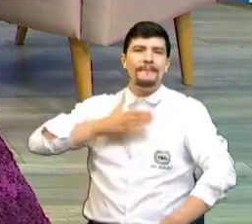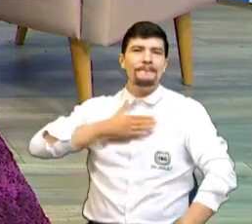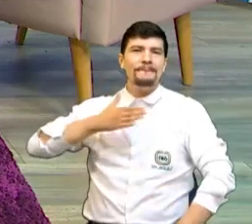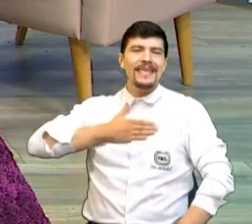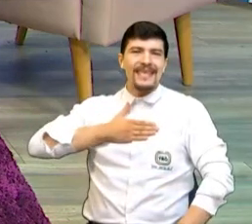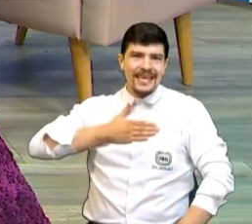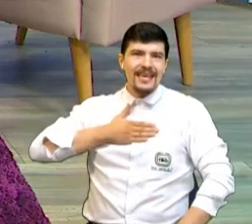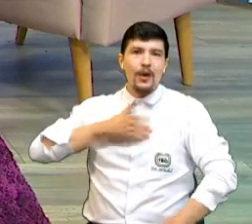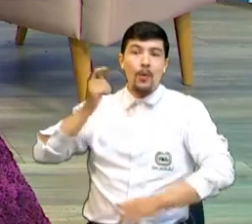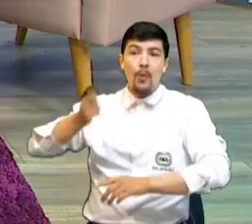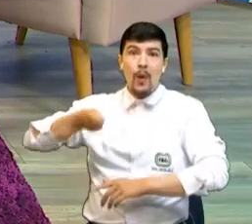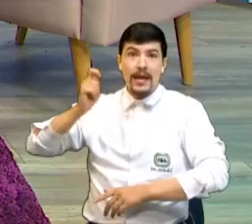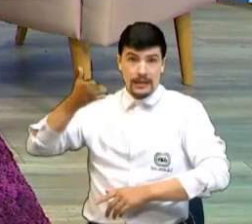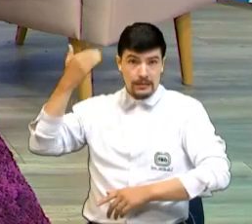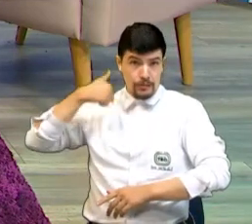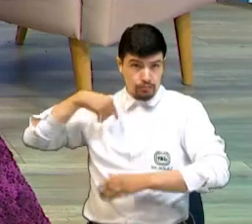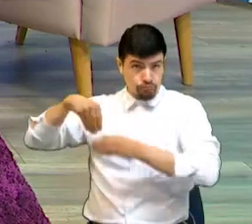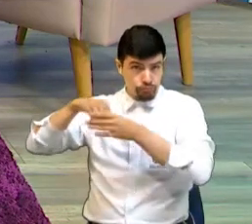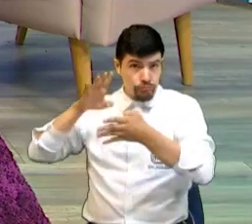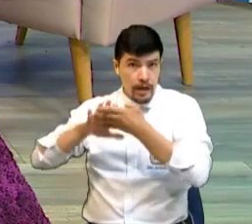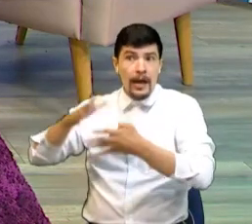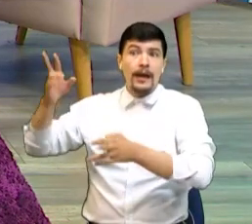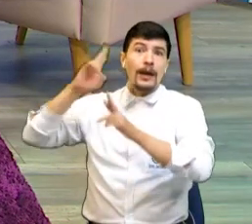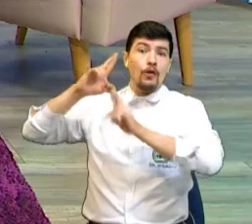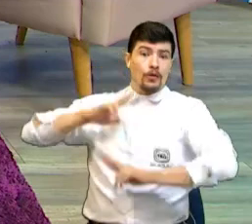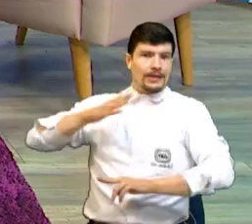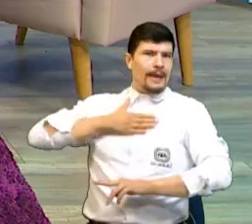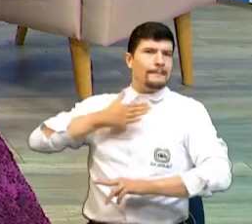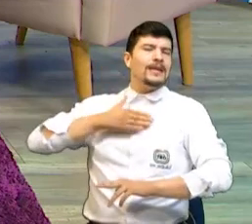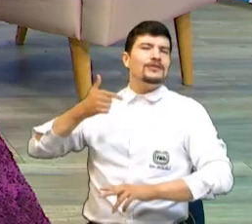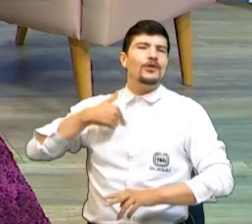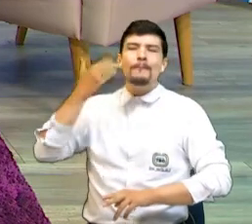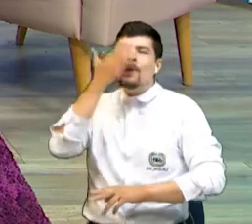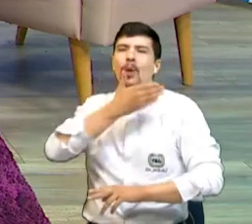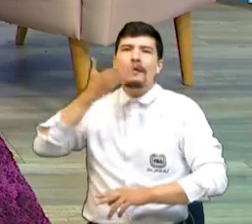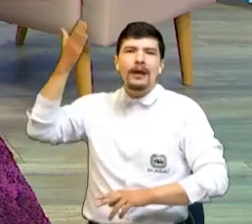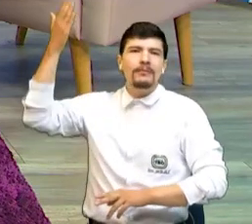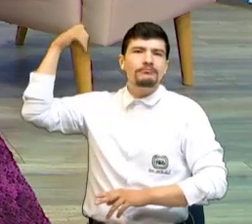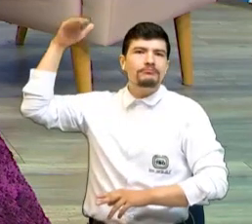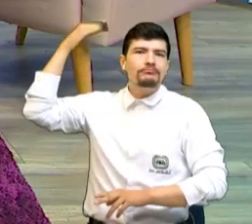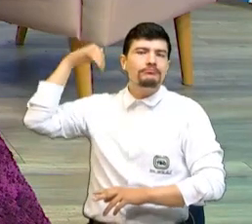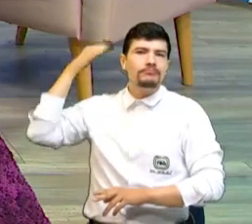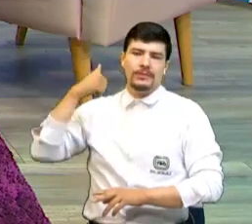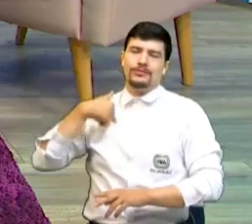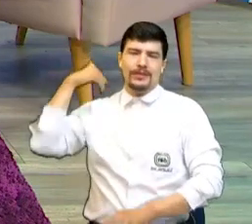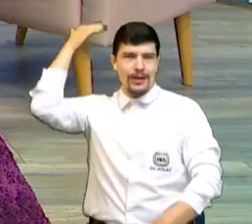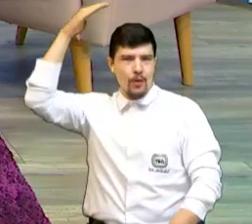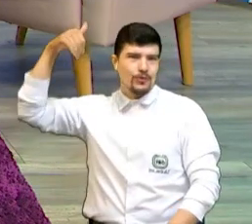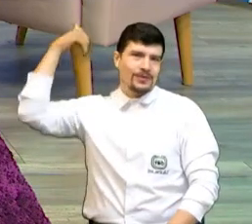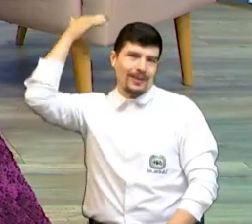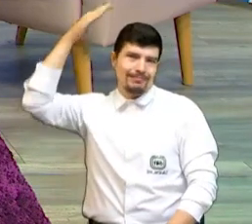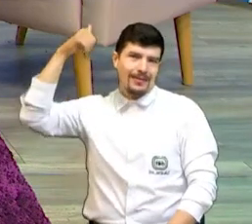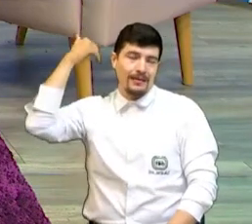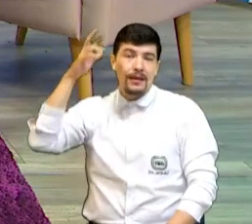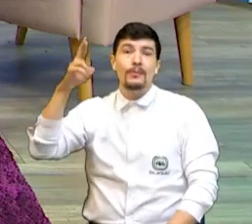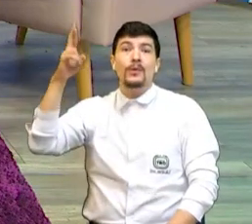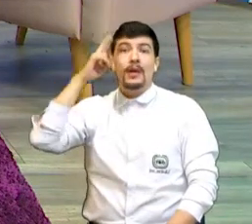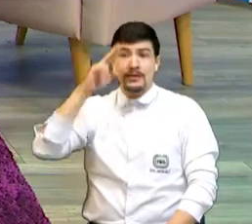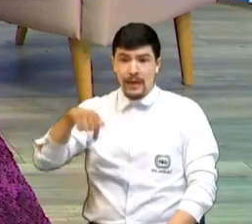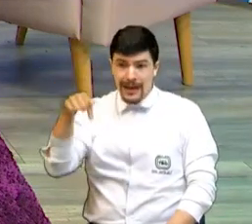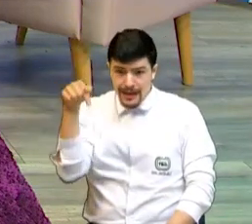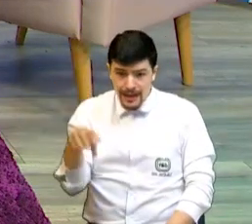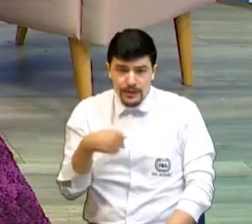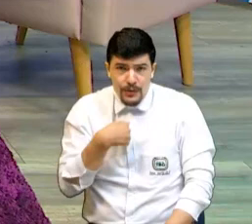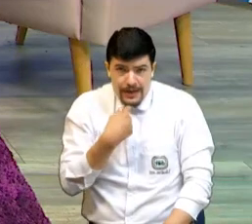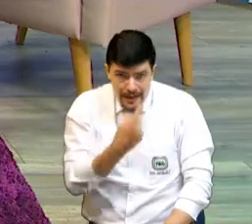el fallo absolución del proceso porque no había la prueba suficiente para lo que me indicaban en el proceso. Eso es, aquí